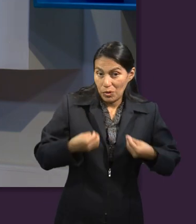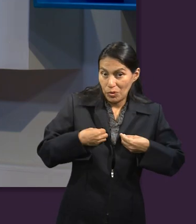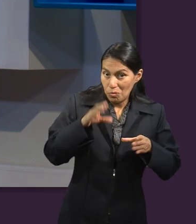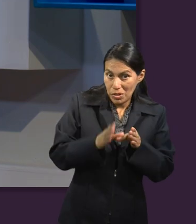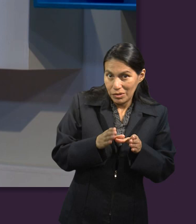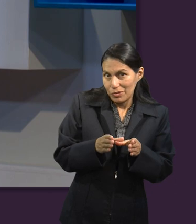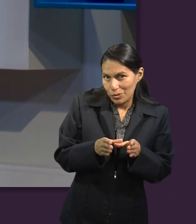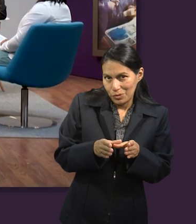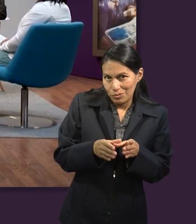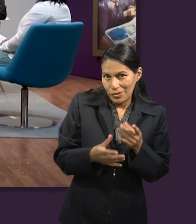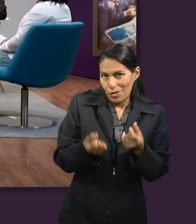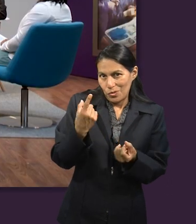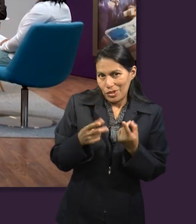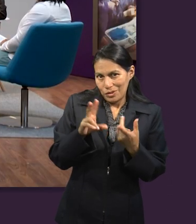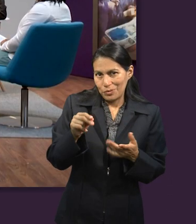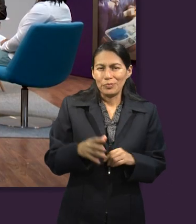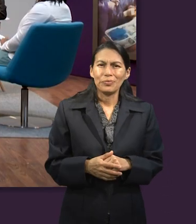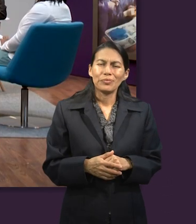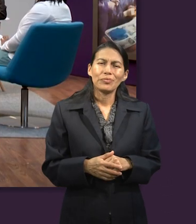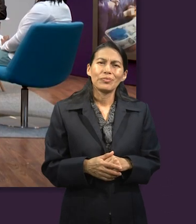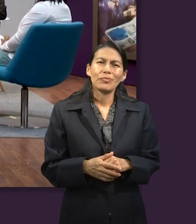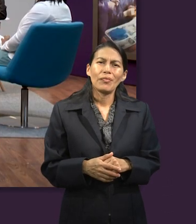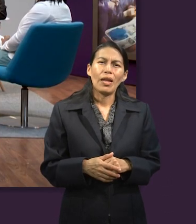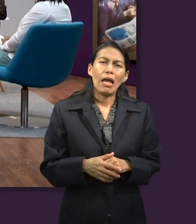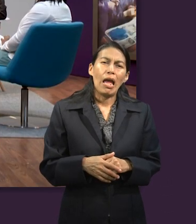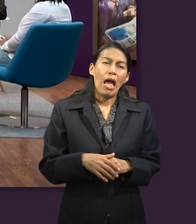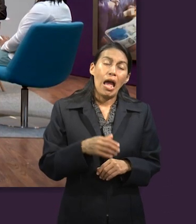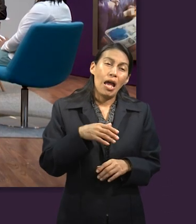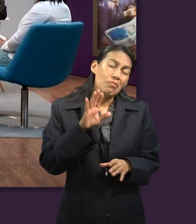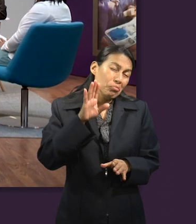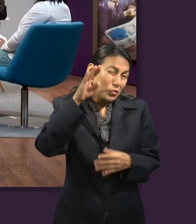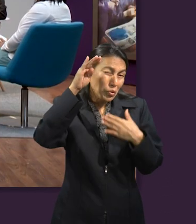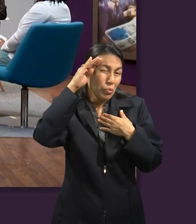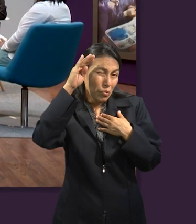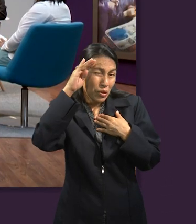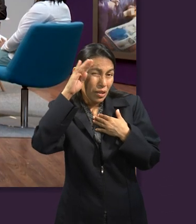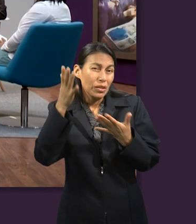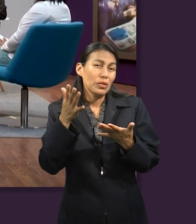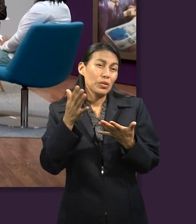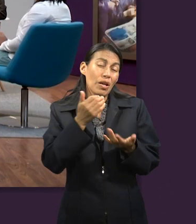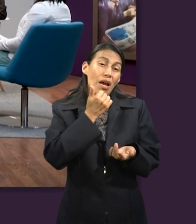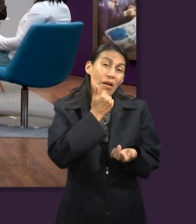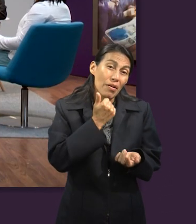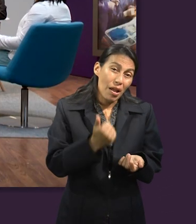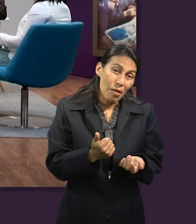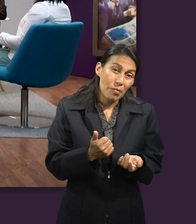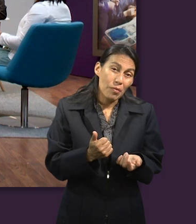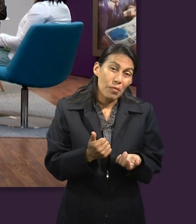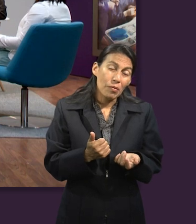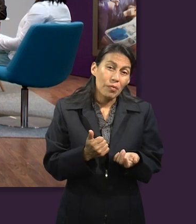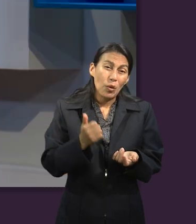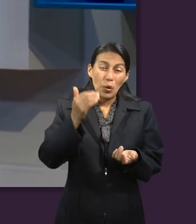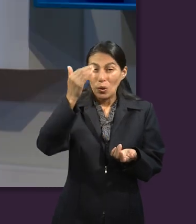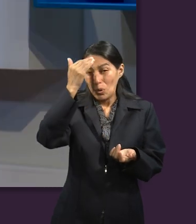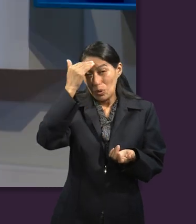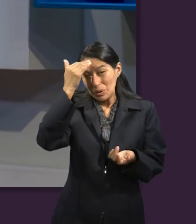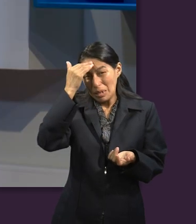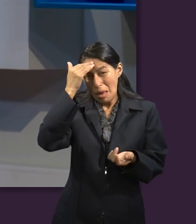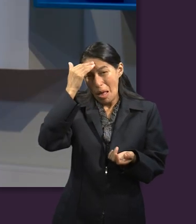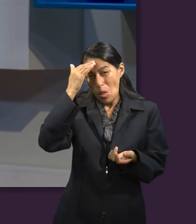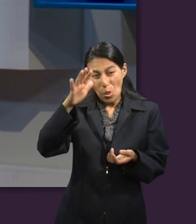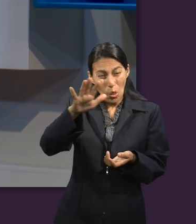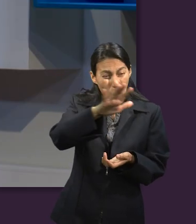estuvo aquí en la tierra verdad y pues si habrán hubiese conocido al menos un